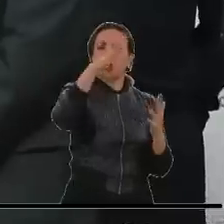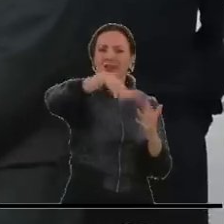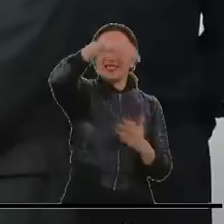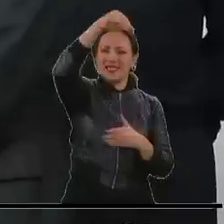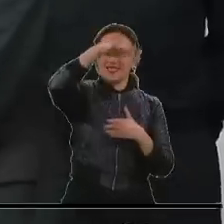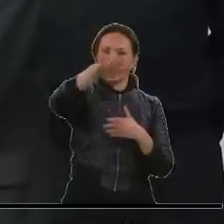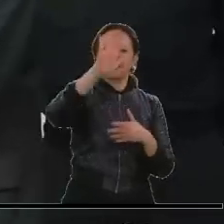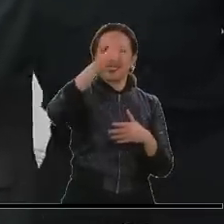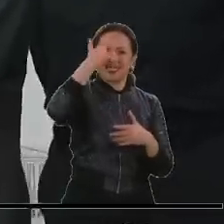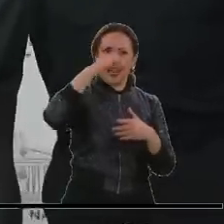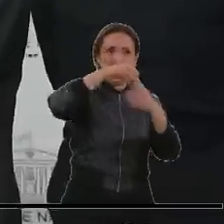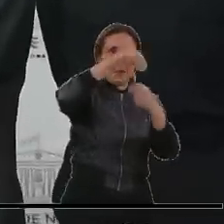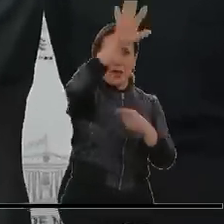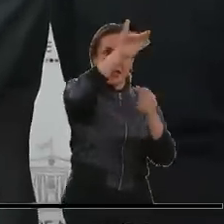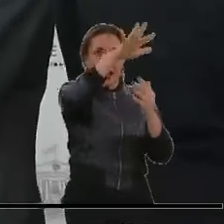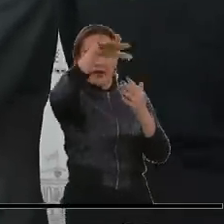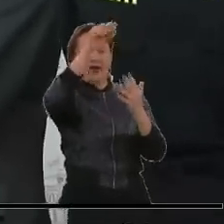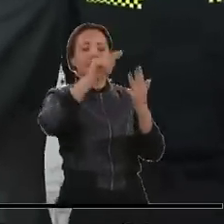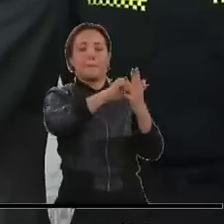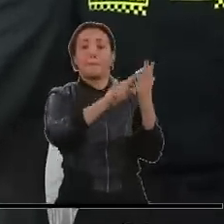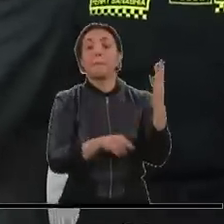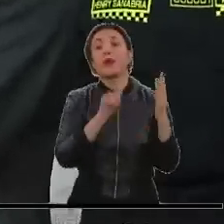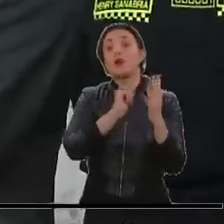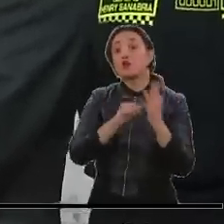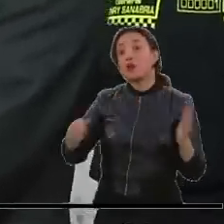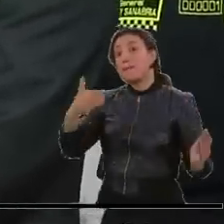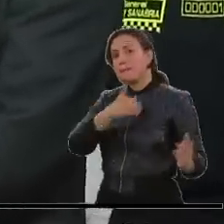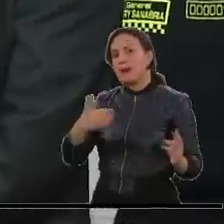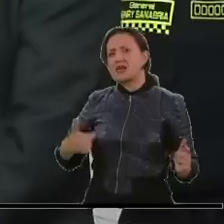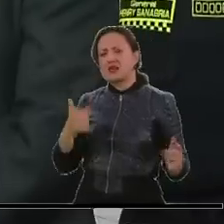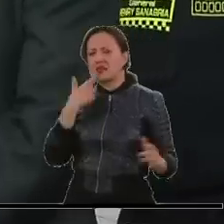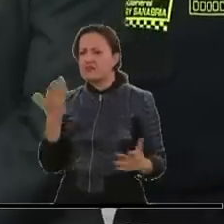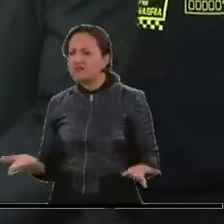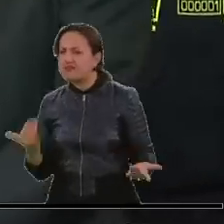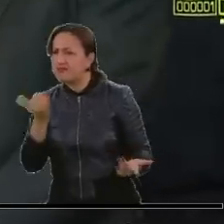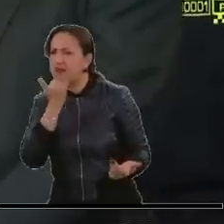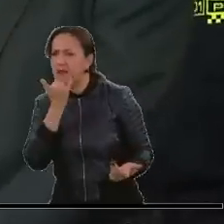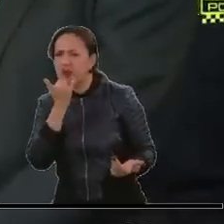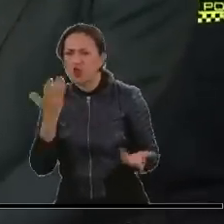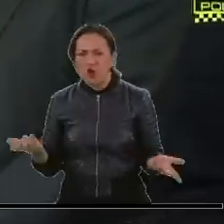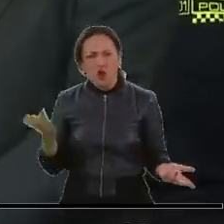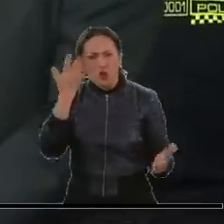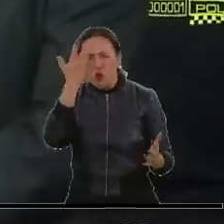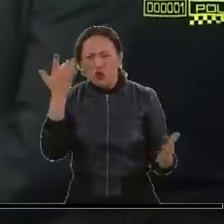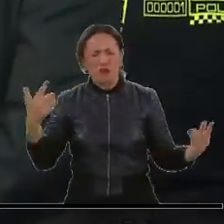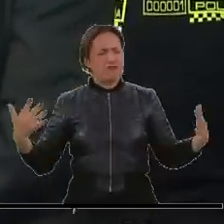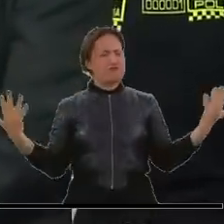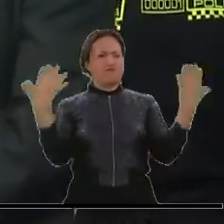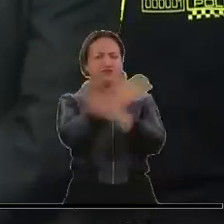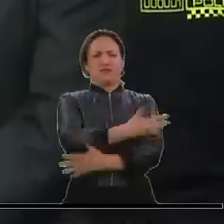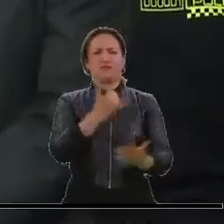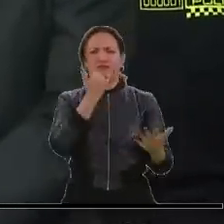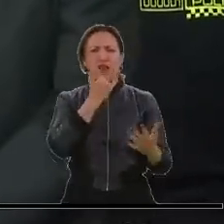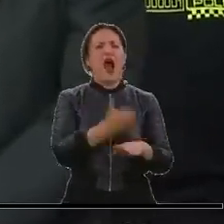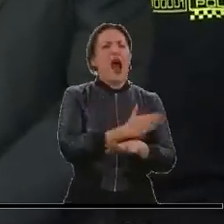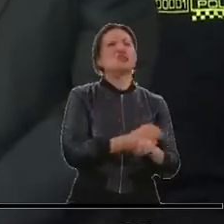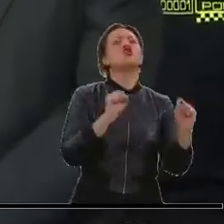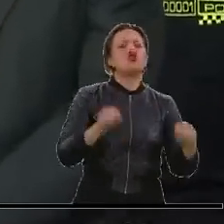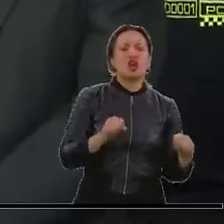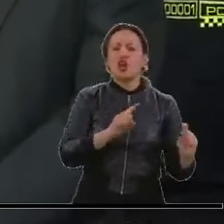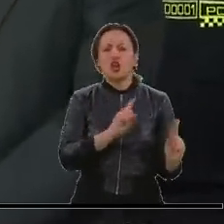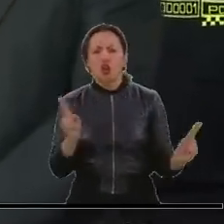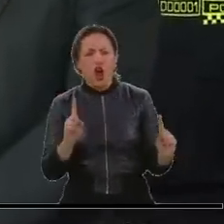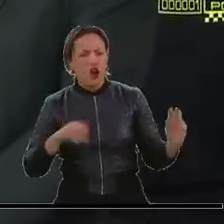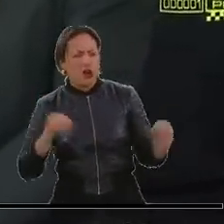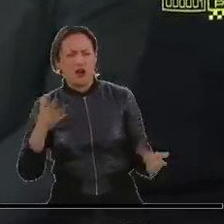lo decían fuentes presidenciales, habló, pidió explicaciones, qué había pasado, dónde se produjo el cortocircuito, por qué inicialmente se dijo que